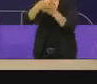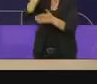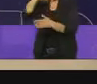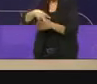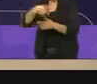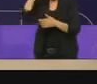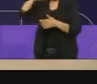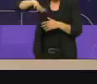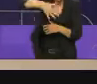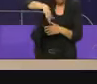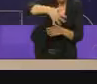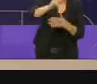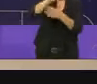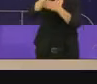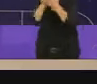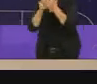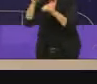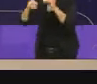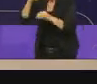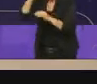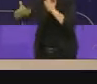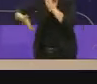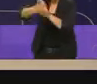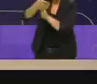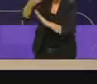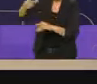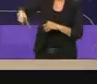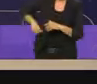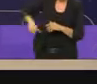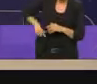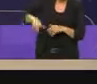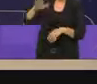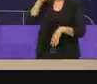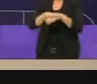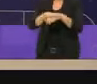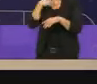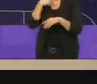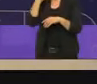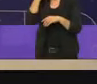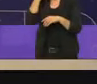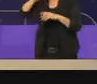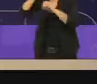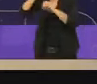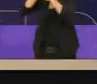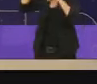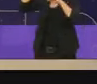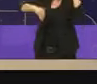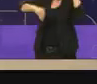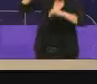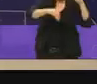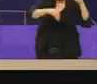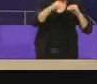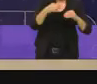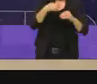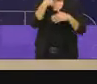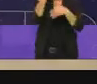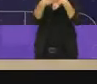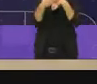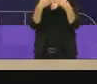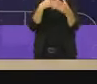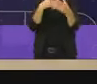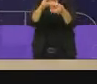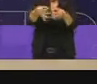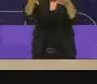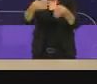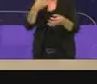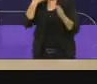buscarla programa de infraestructura público más ambicioso yo sí les digo exactamente lo que vamos a hacer y cómo lo vamos a hacer y